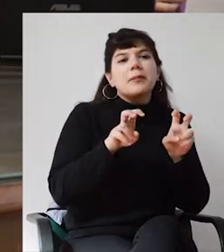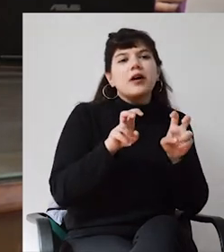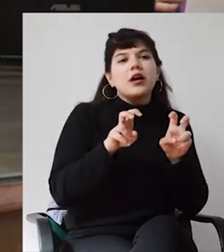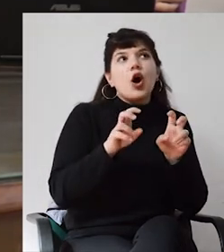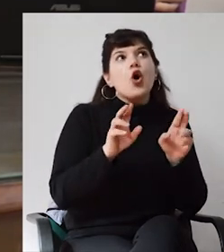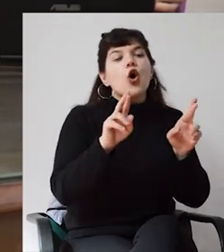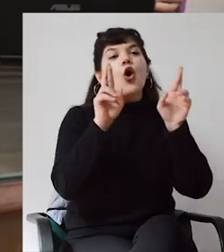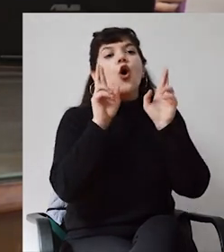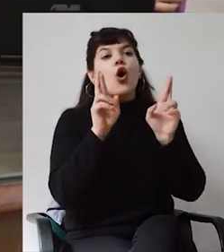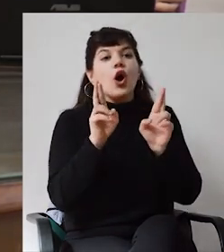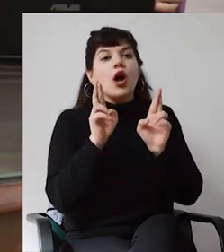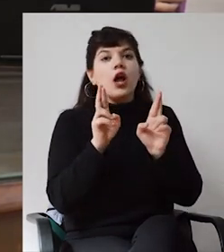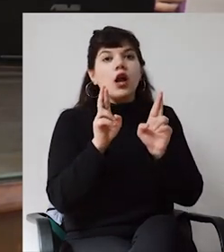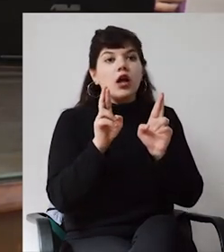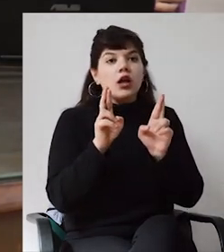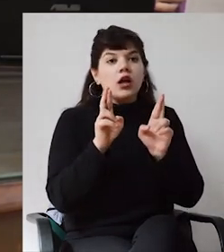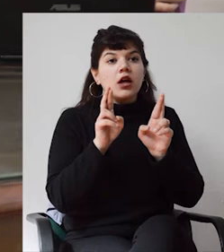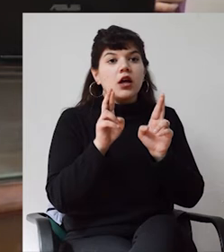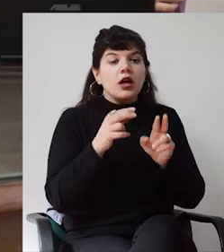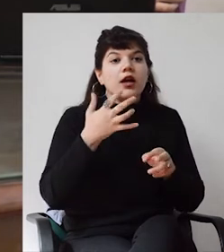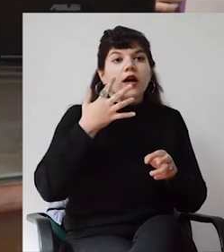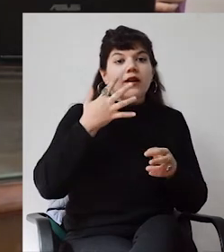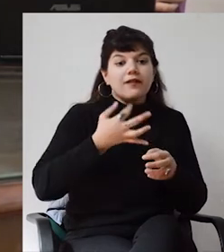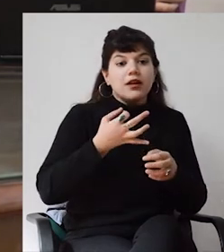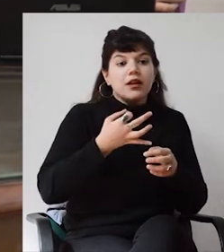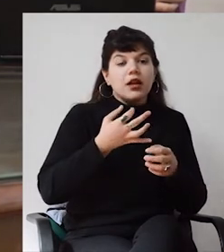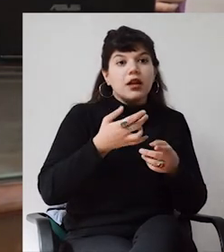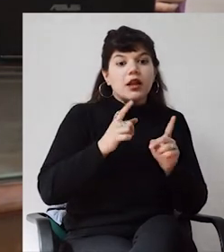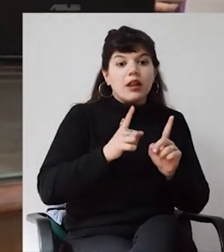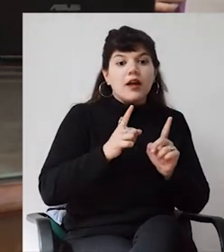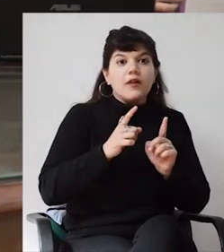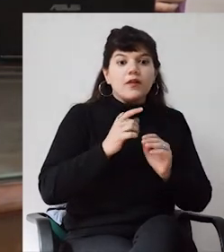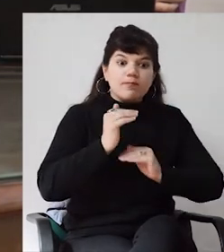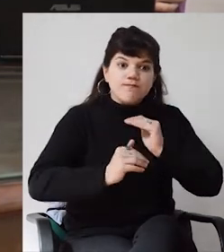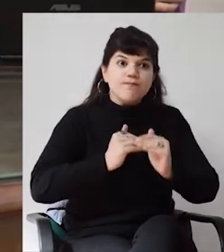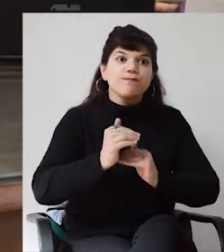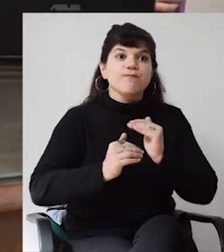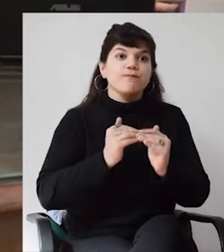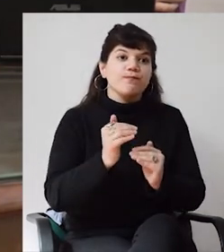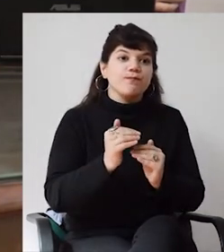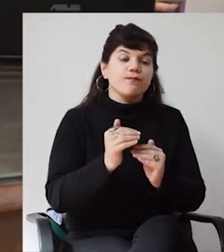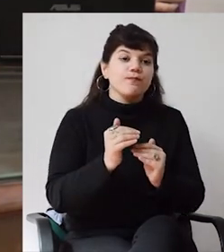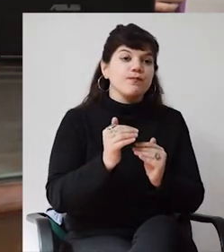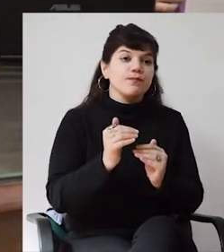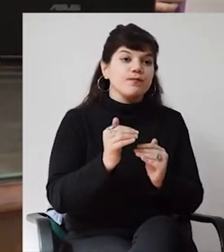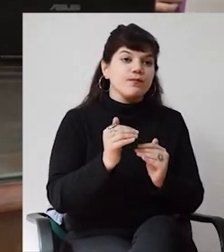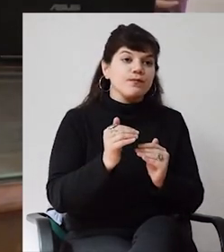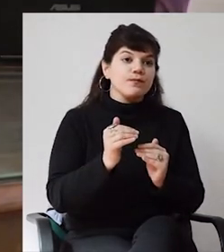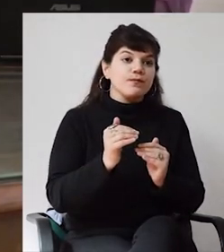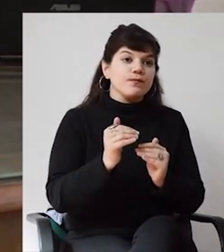no es un tema de ojalá, es decir, hay que hacer los movimientos,